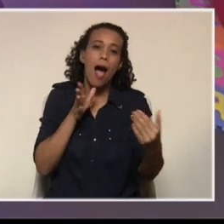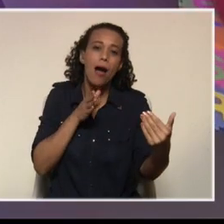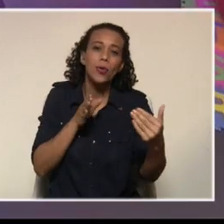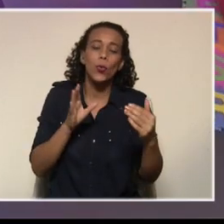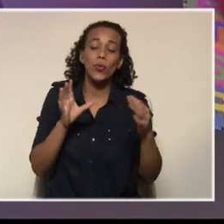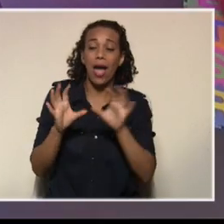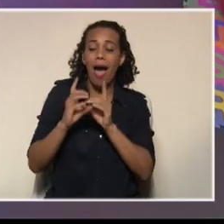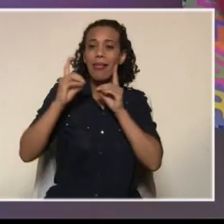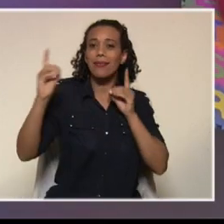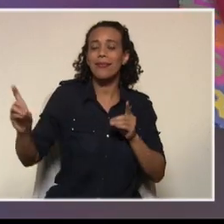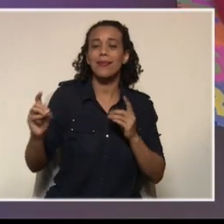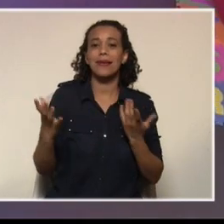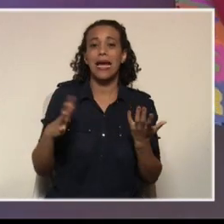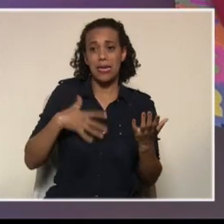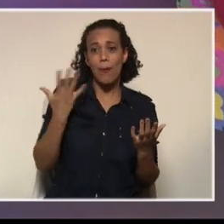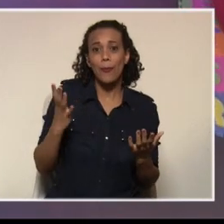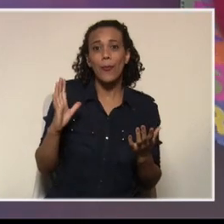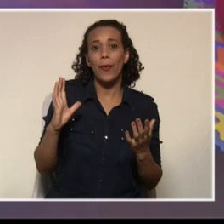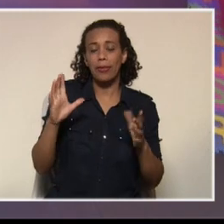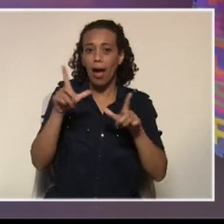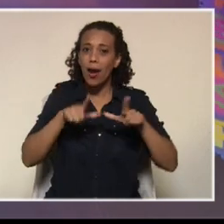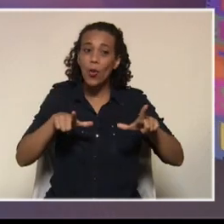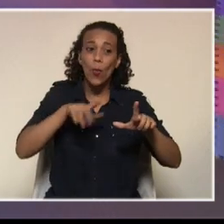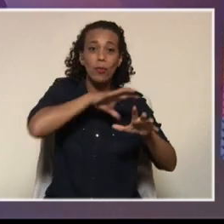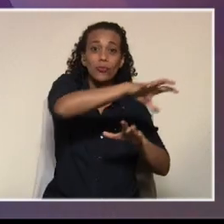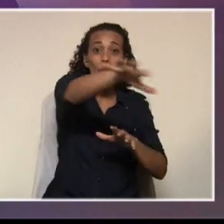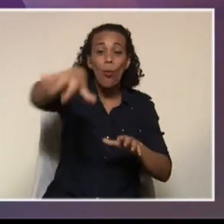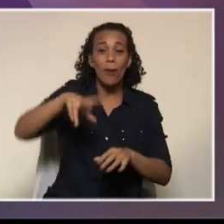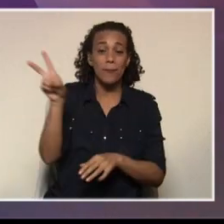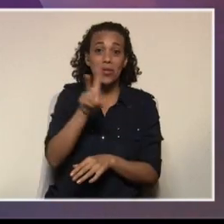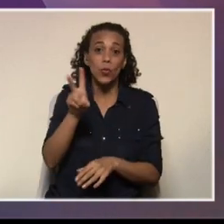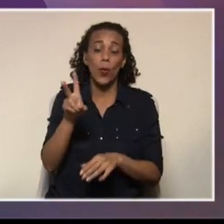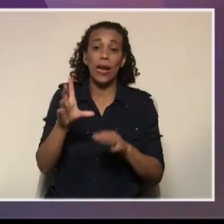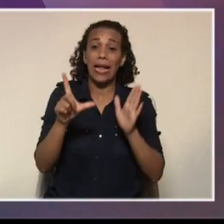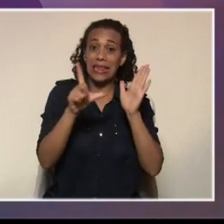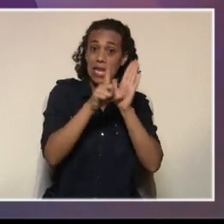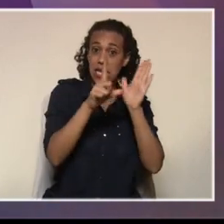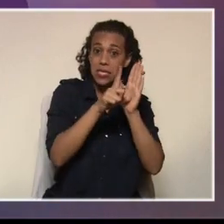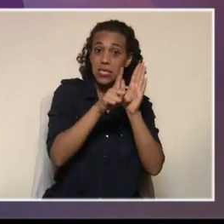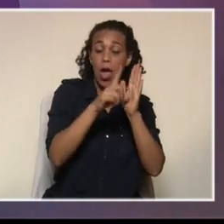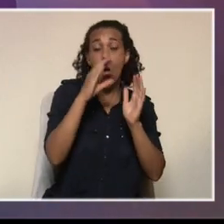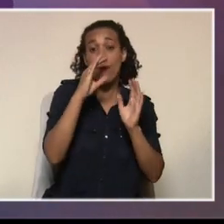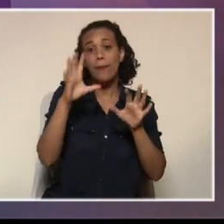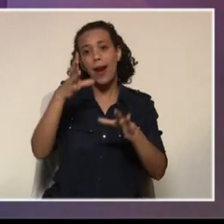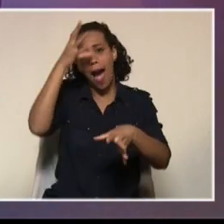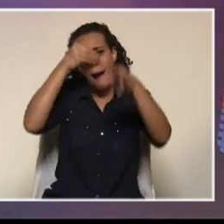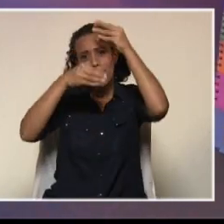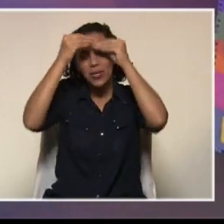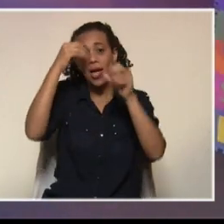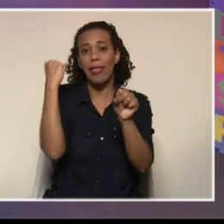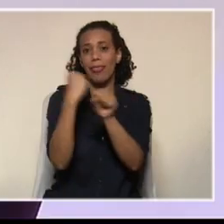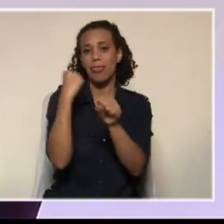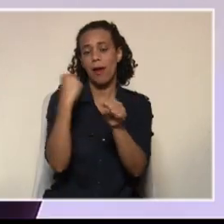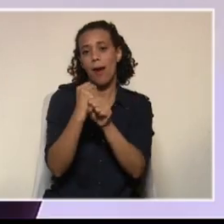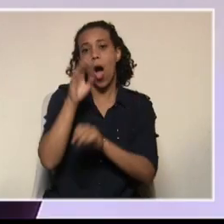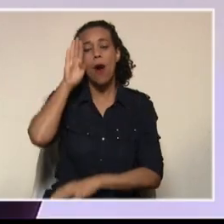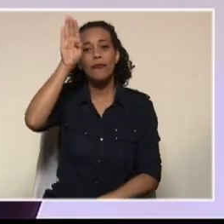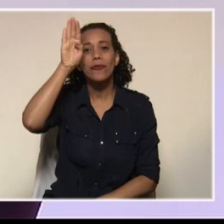a distancia y a nivel para los estudiantes de media general y para la formación